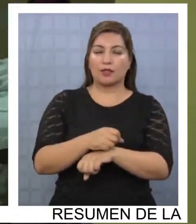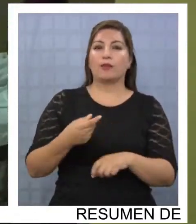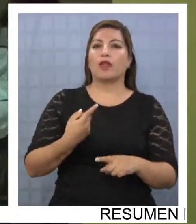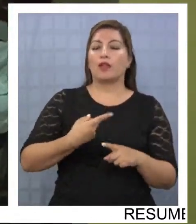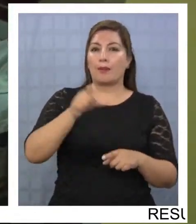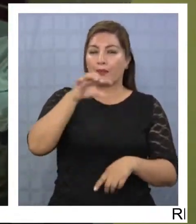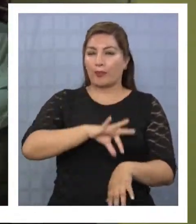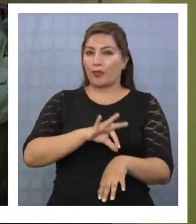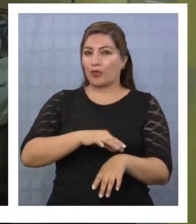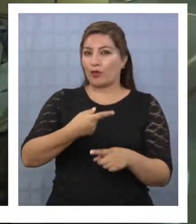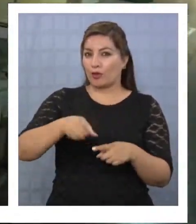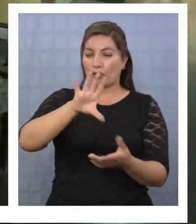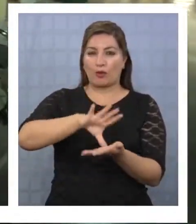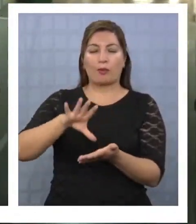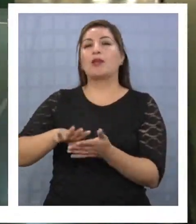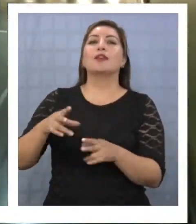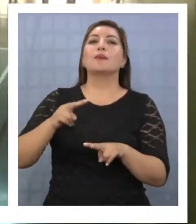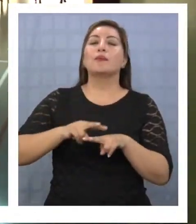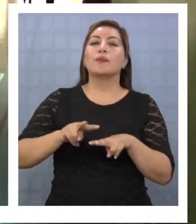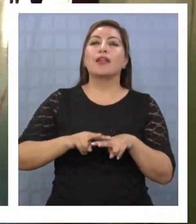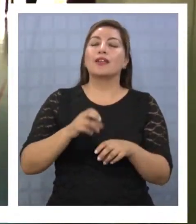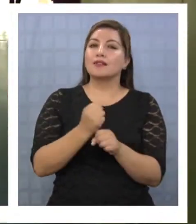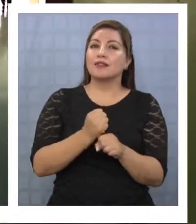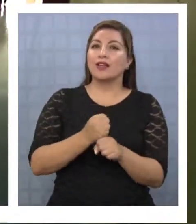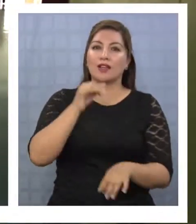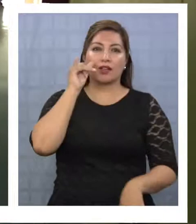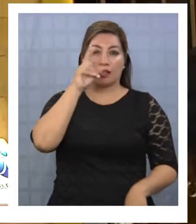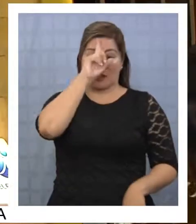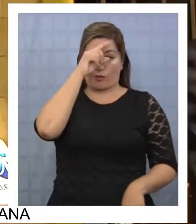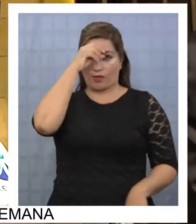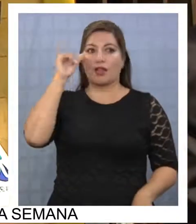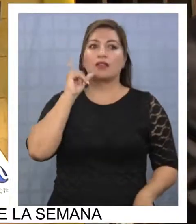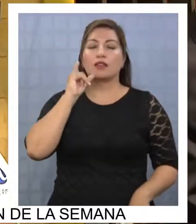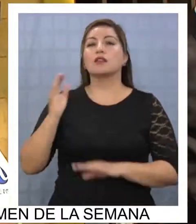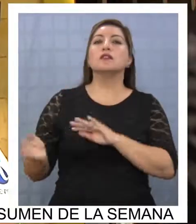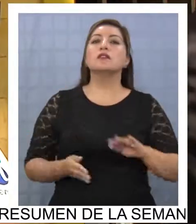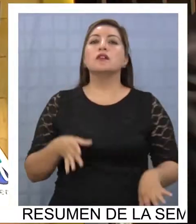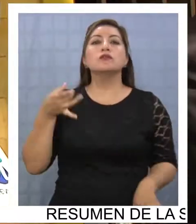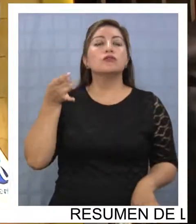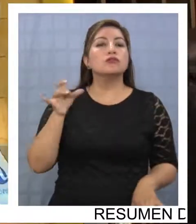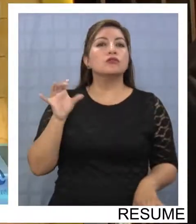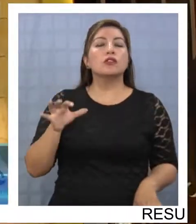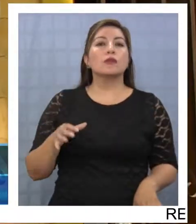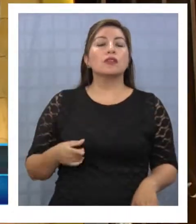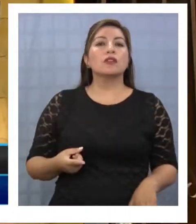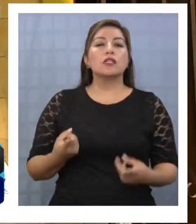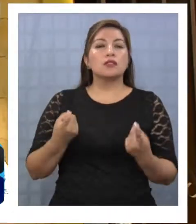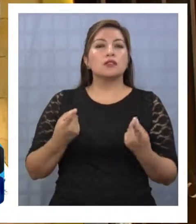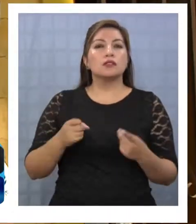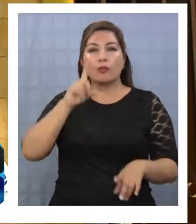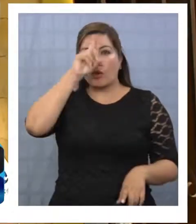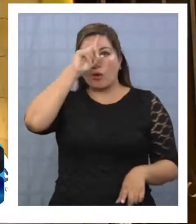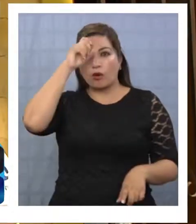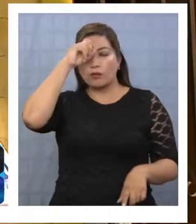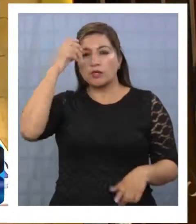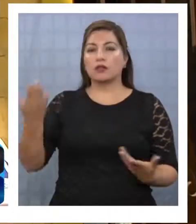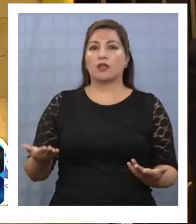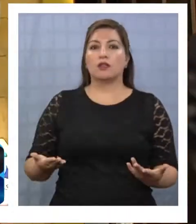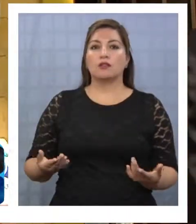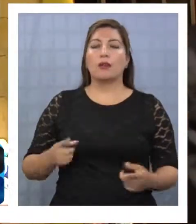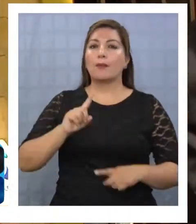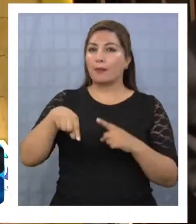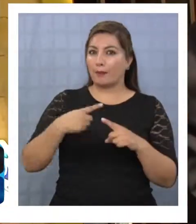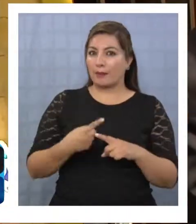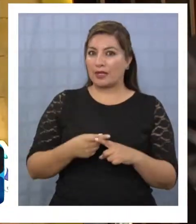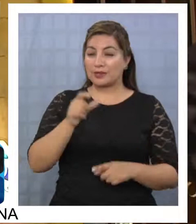su labor en el hospital de Iquique. Y sin lugar a dudas no solo basta tener la infraestructura física, requerimos del recurso